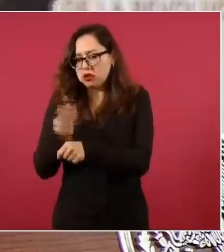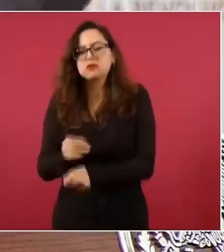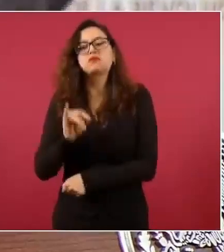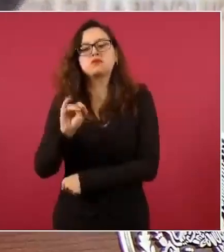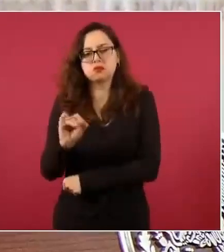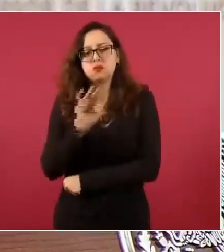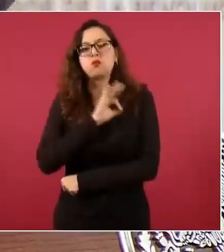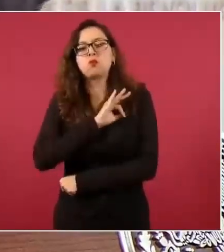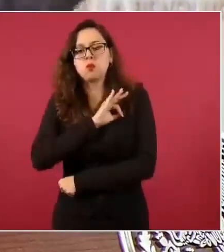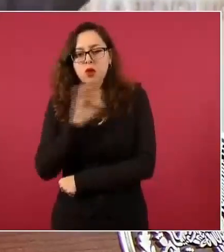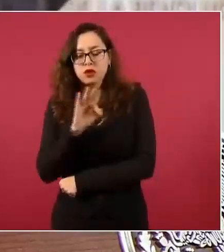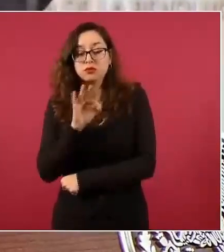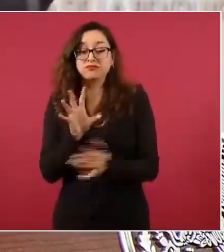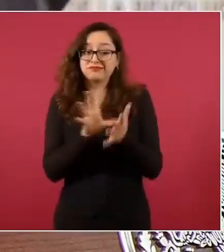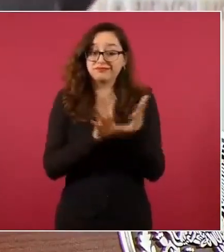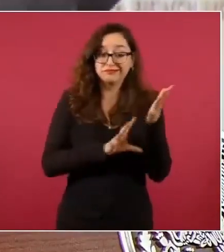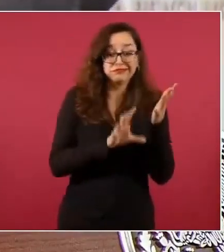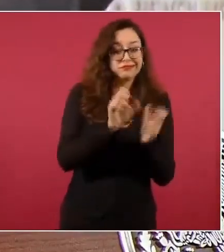Estoy analizando,